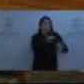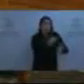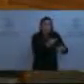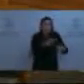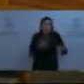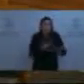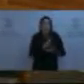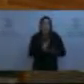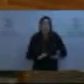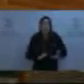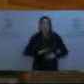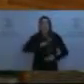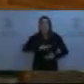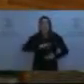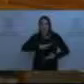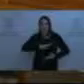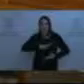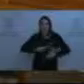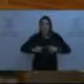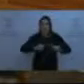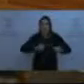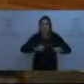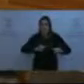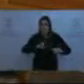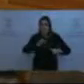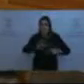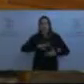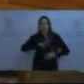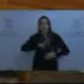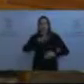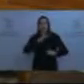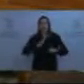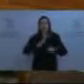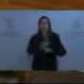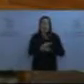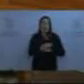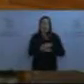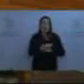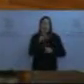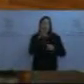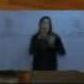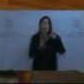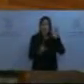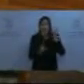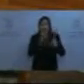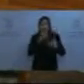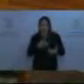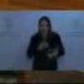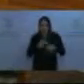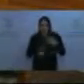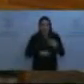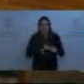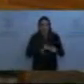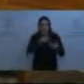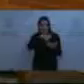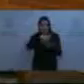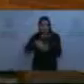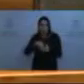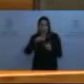se restringe la capacidad de petición y la capacidad para ser subvencionadas las actividades que en la actualidad realizan los centros